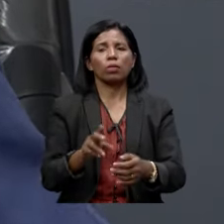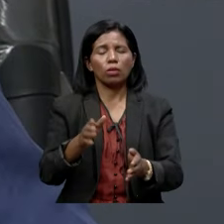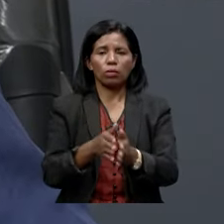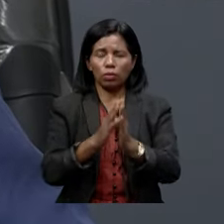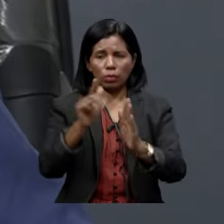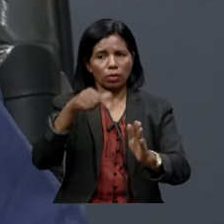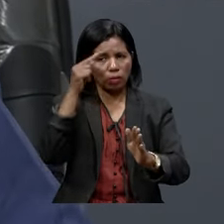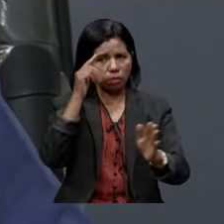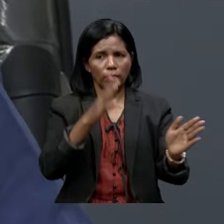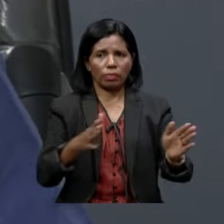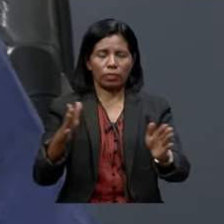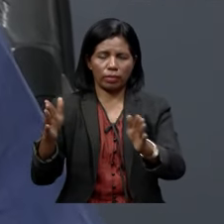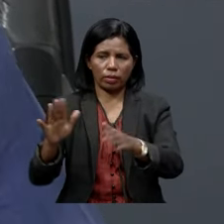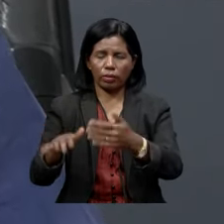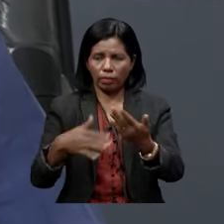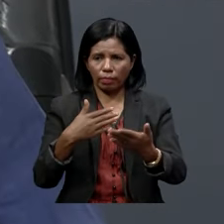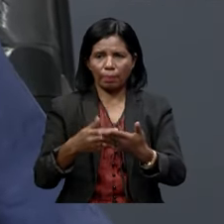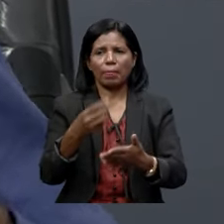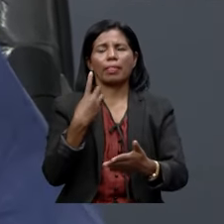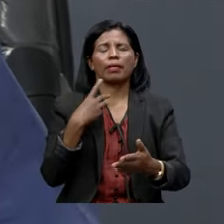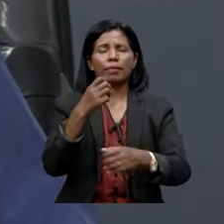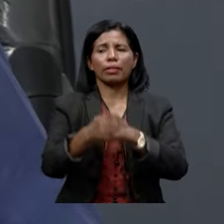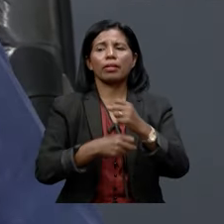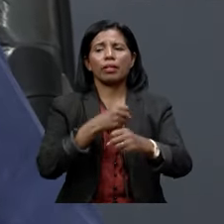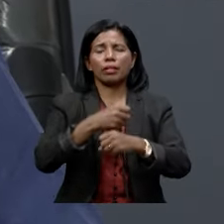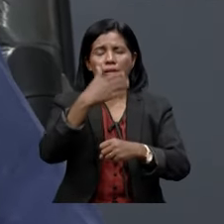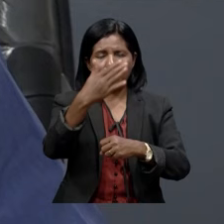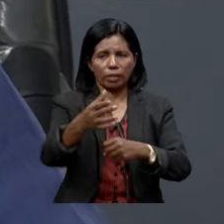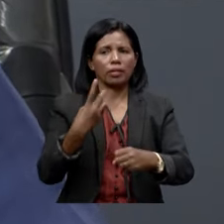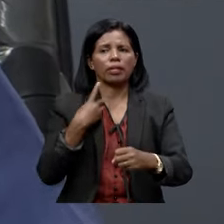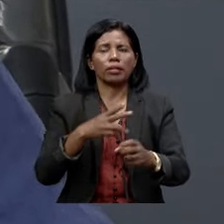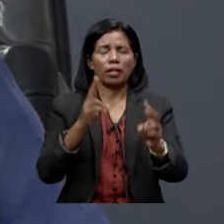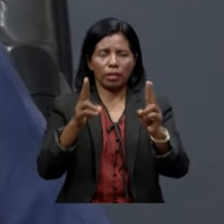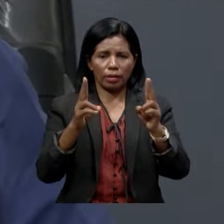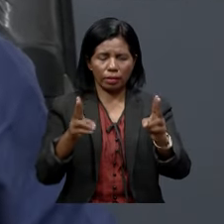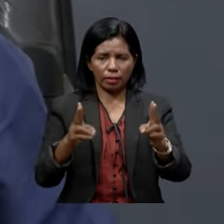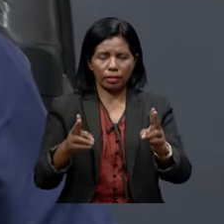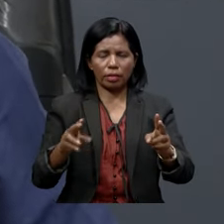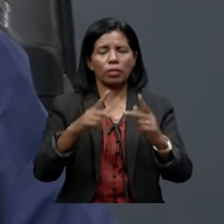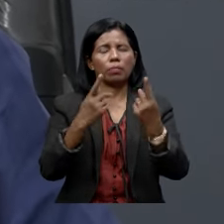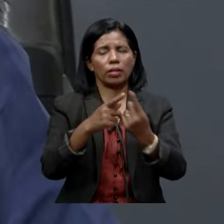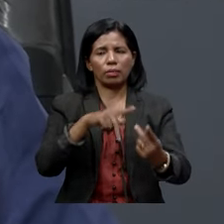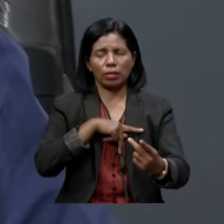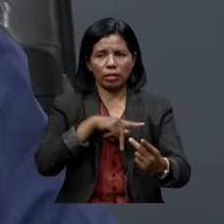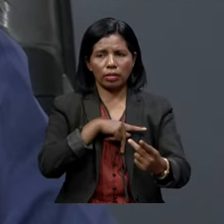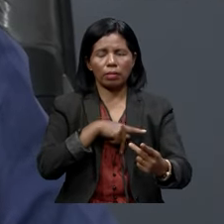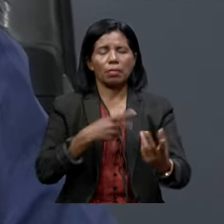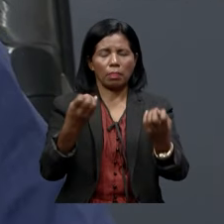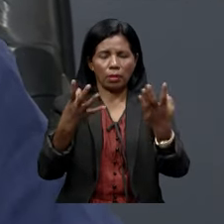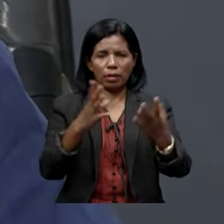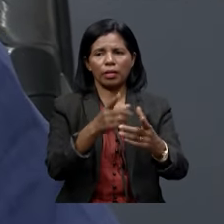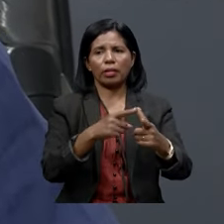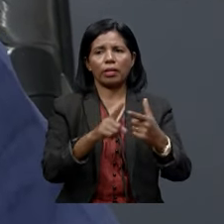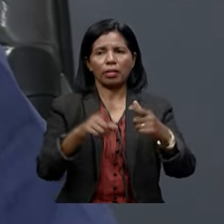gobierno prepara condición Irak ne para ya tinan hiran ya laran y ta aceleras para sector privado la parte máximo no